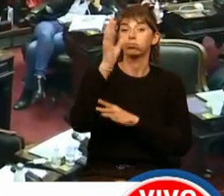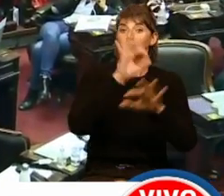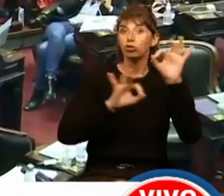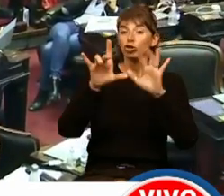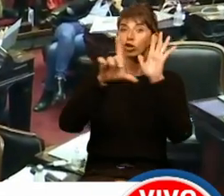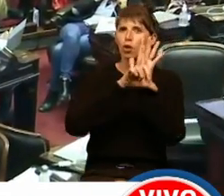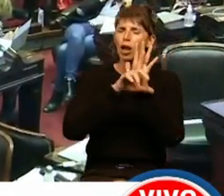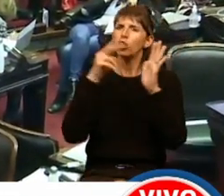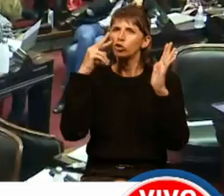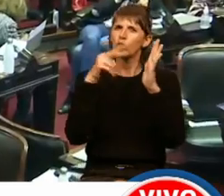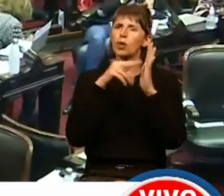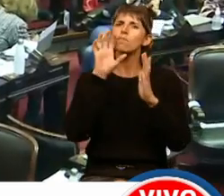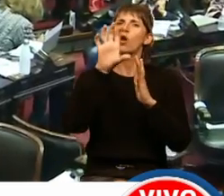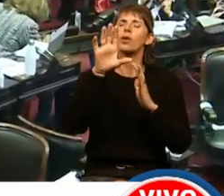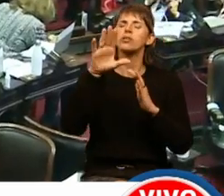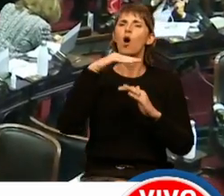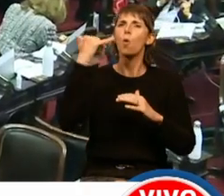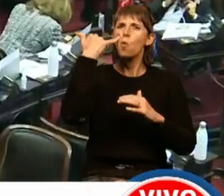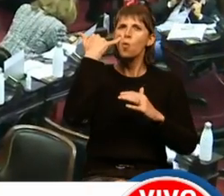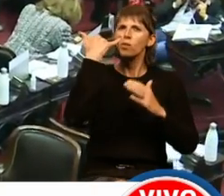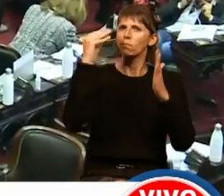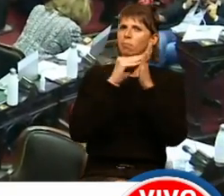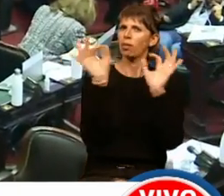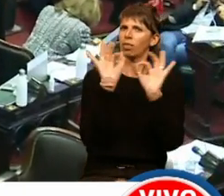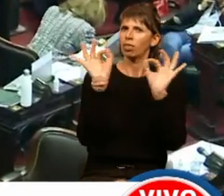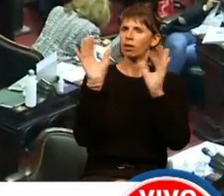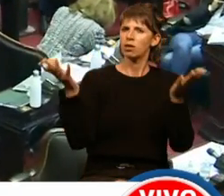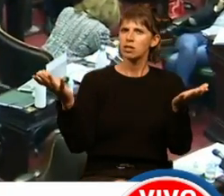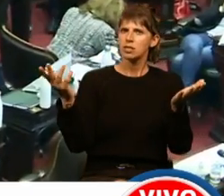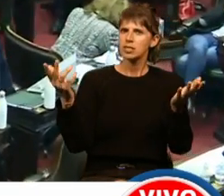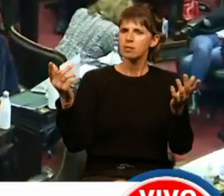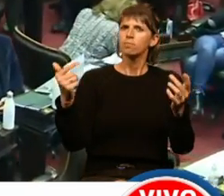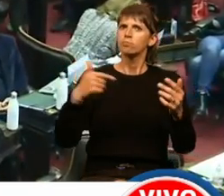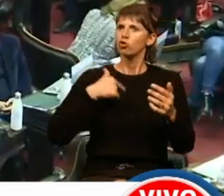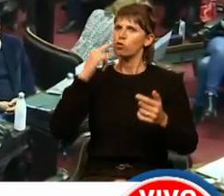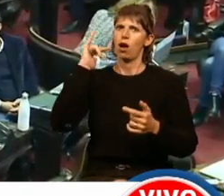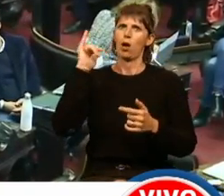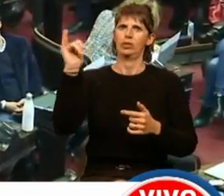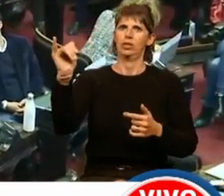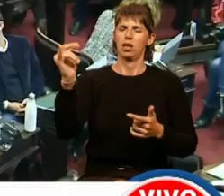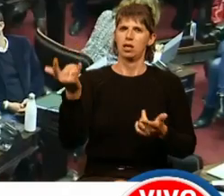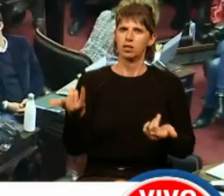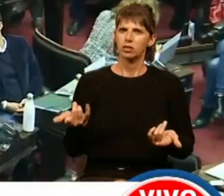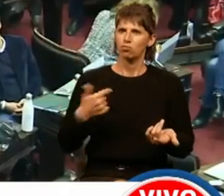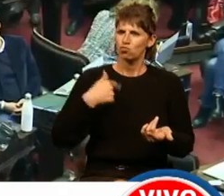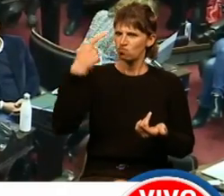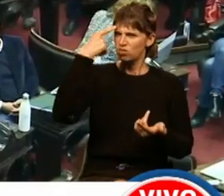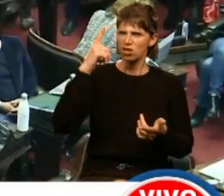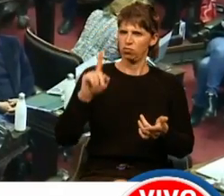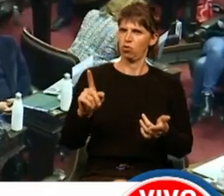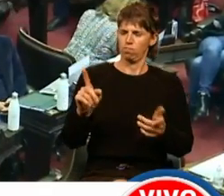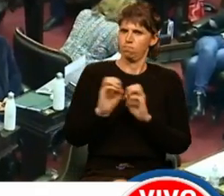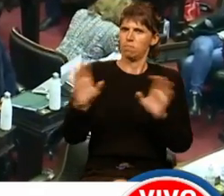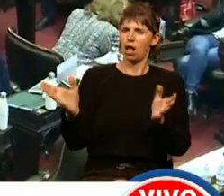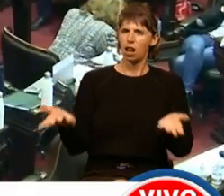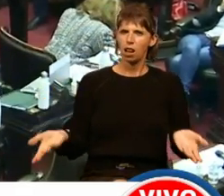que no figura la provincia de jujuy yo inmediatamente lo hice saber me parecieron injusticia